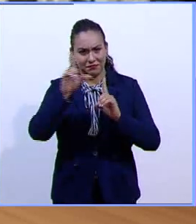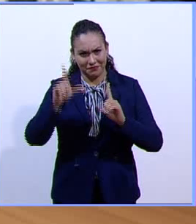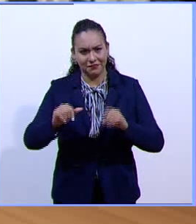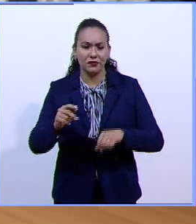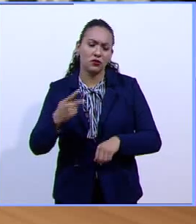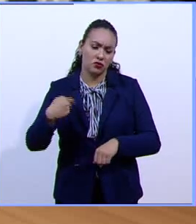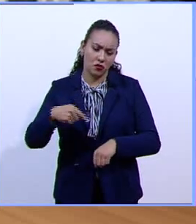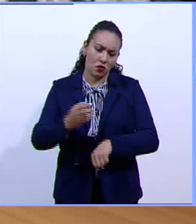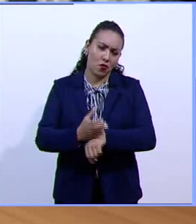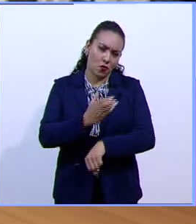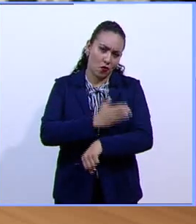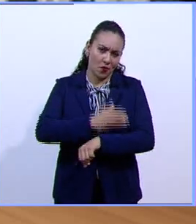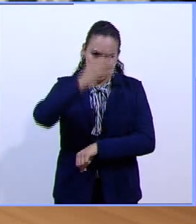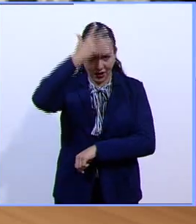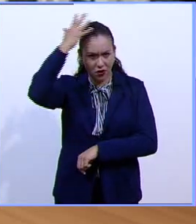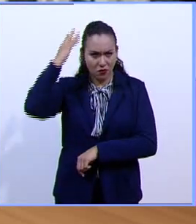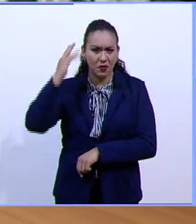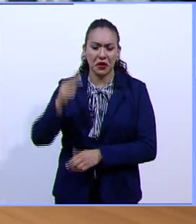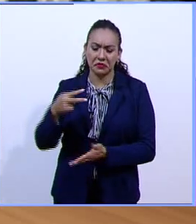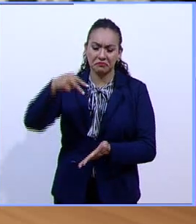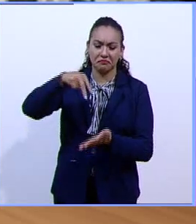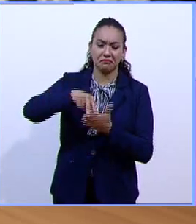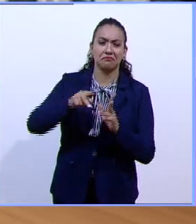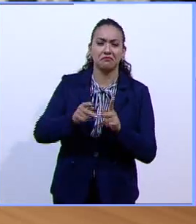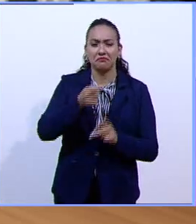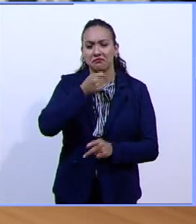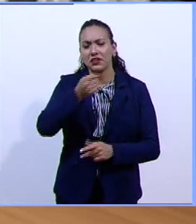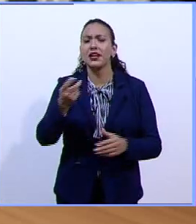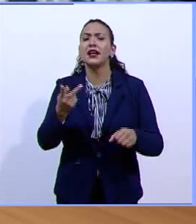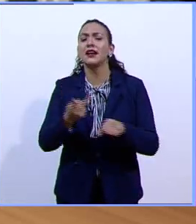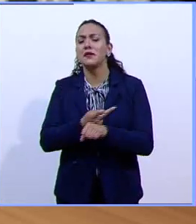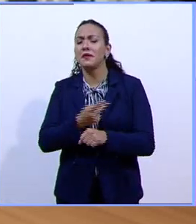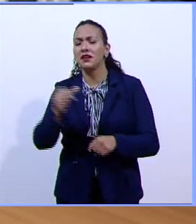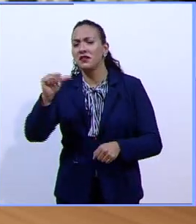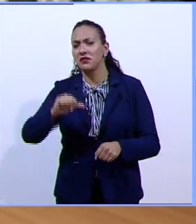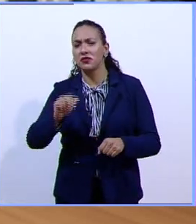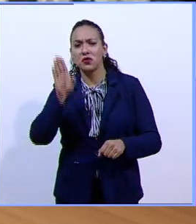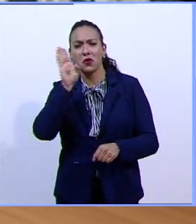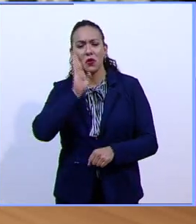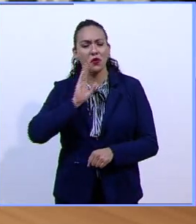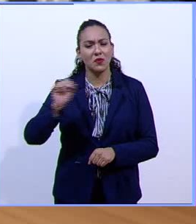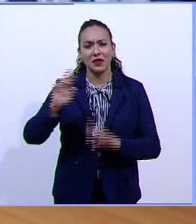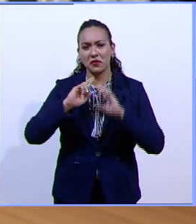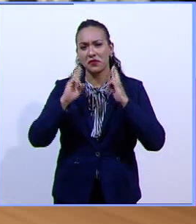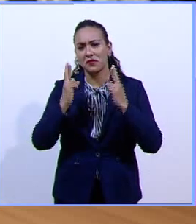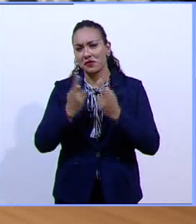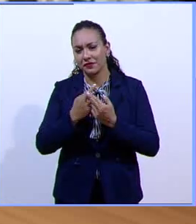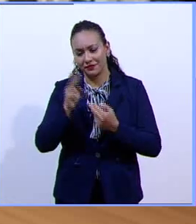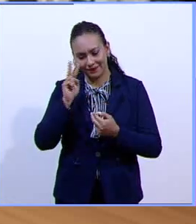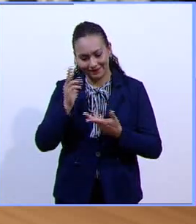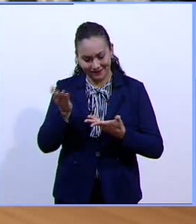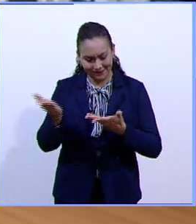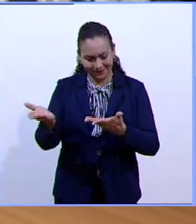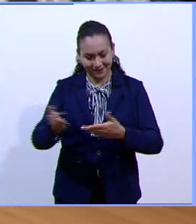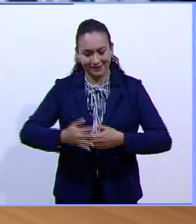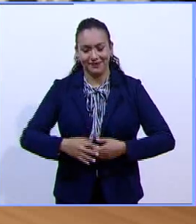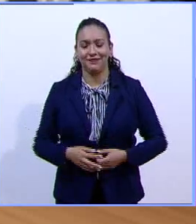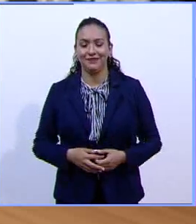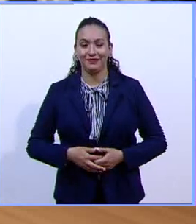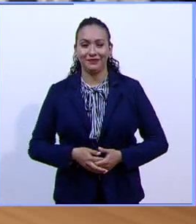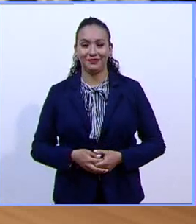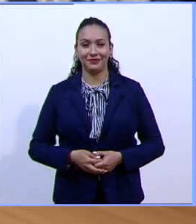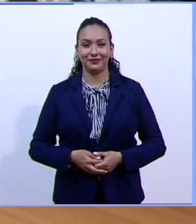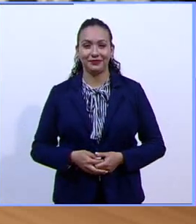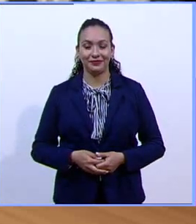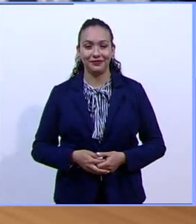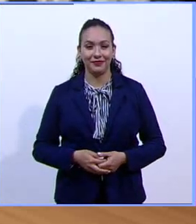quien tiene lista ya la información sobre lo que resolvieron esta tarde los ministros en sesión del Pleno. Adelante, Mario, buenas